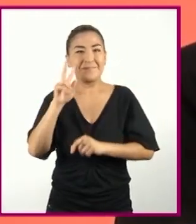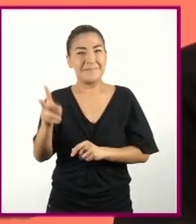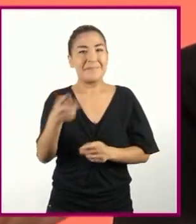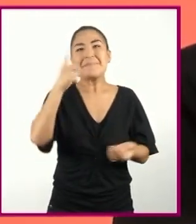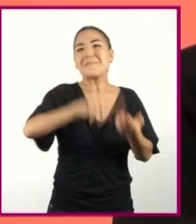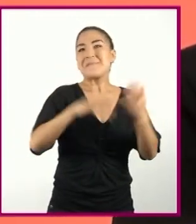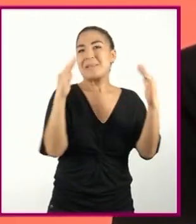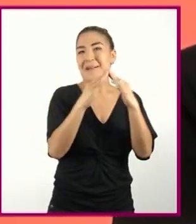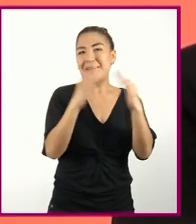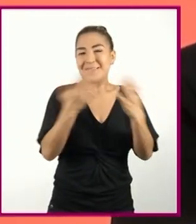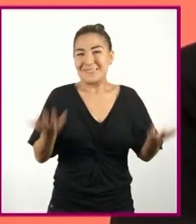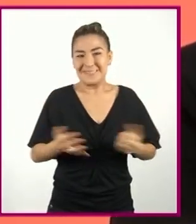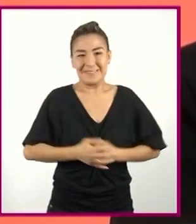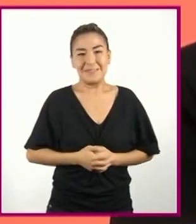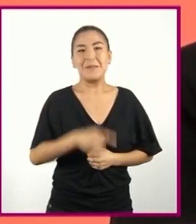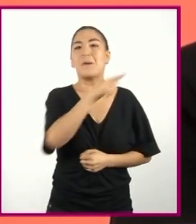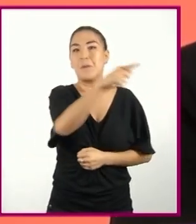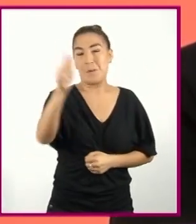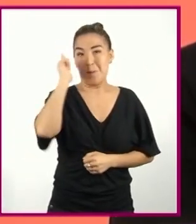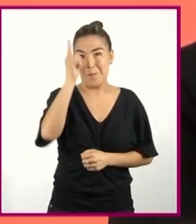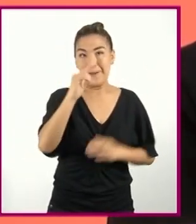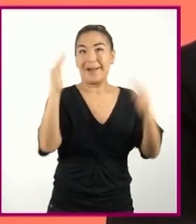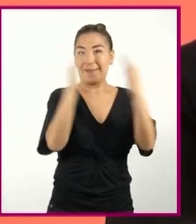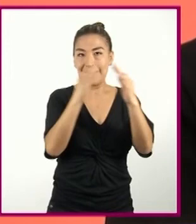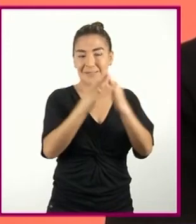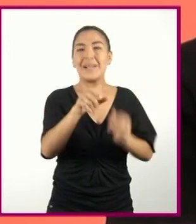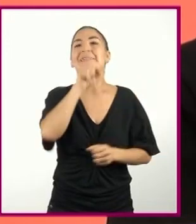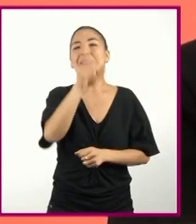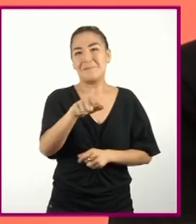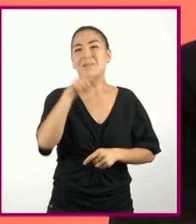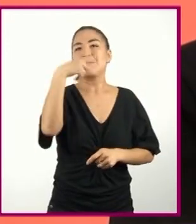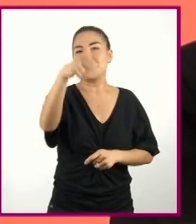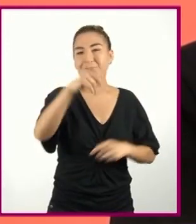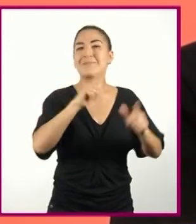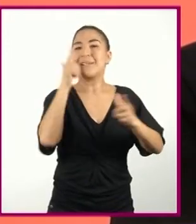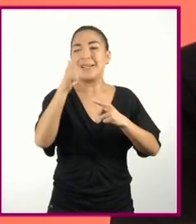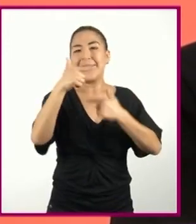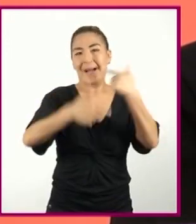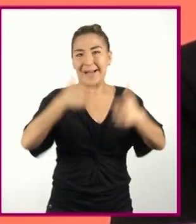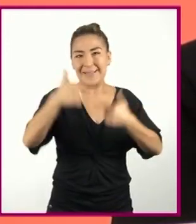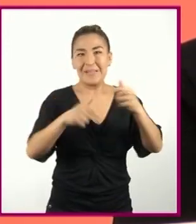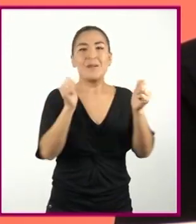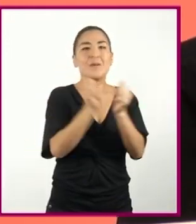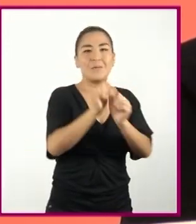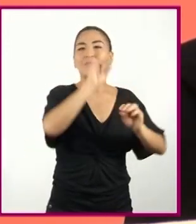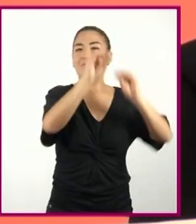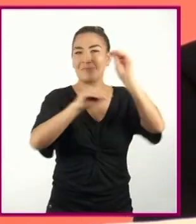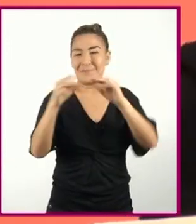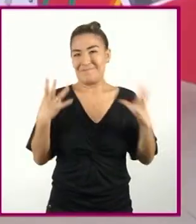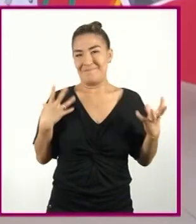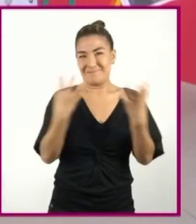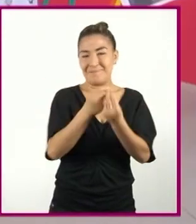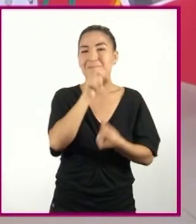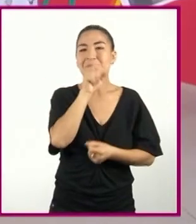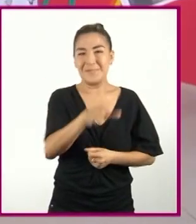casera, que espero que ustedes en casa hayan construido la suya junto a nosotras.